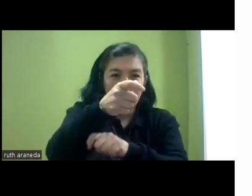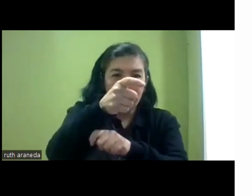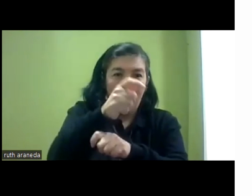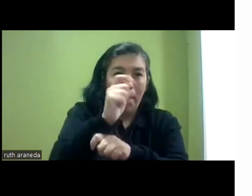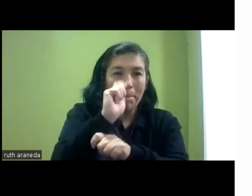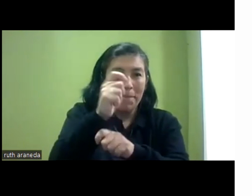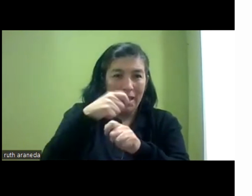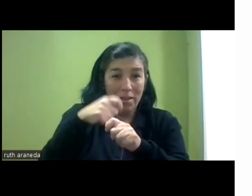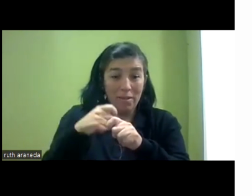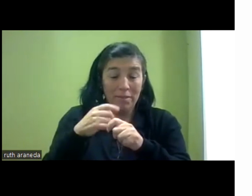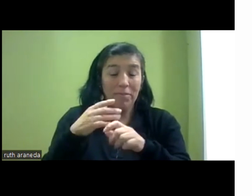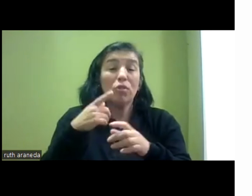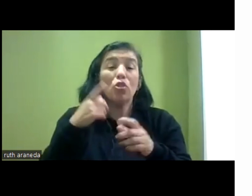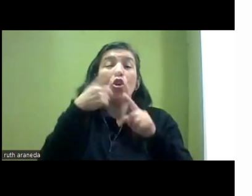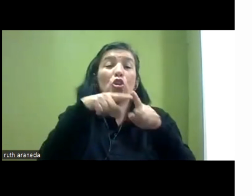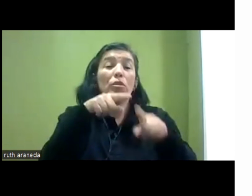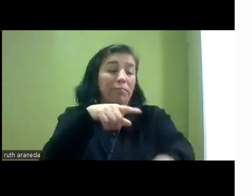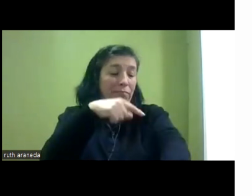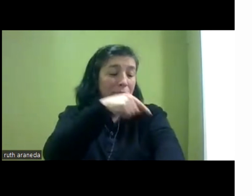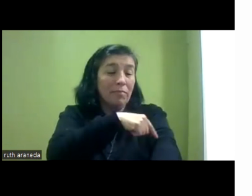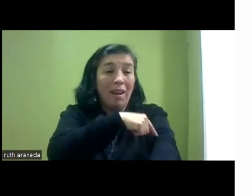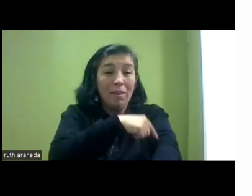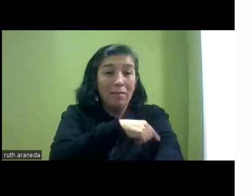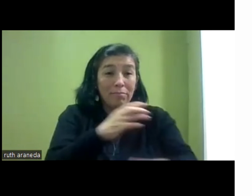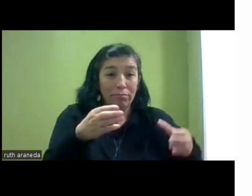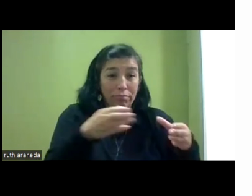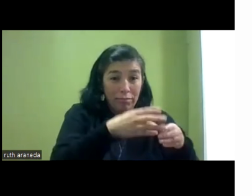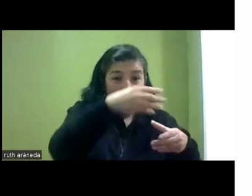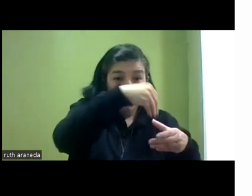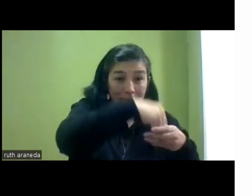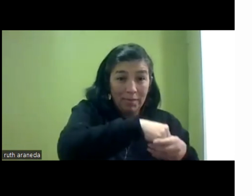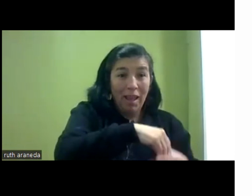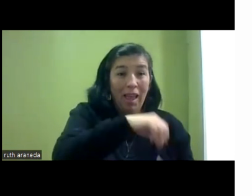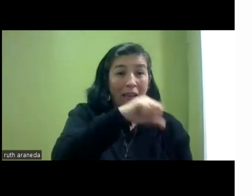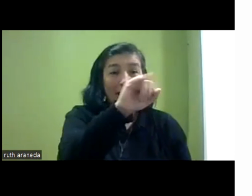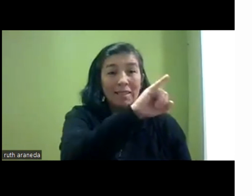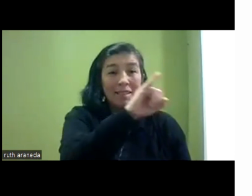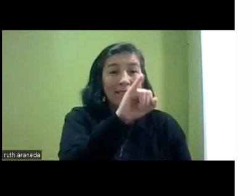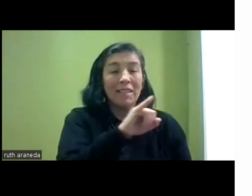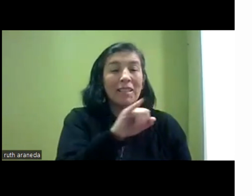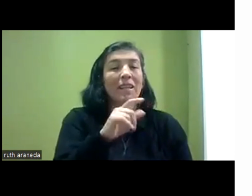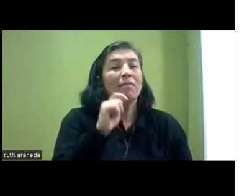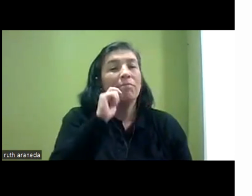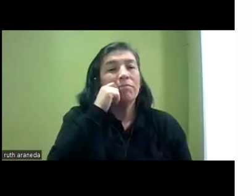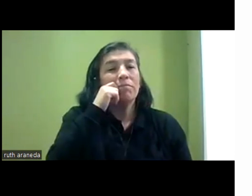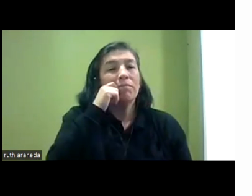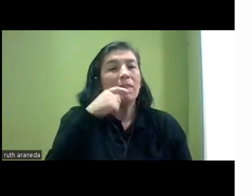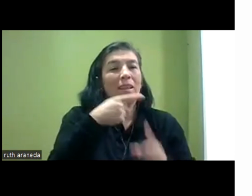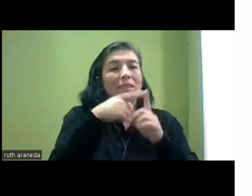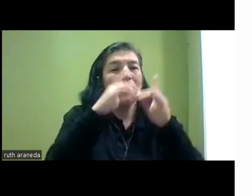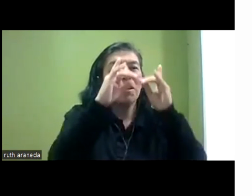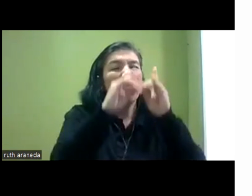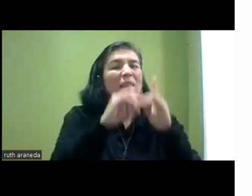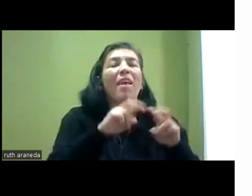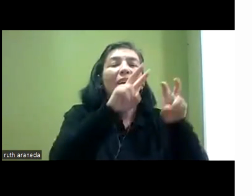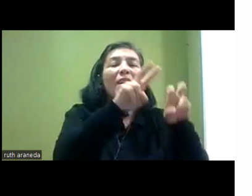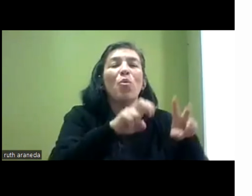y al interior este otro grupo, los AZ, que vienen a ser cementerios de agricultores y